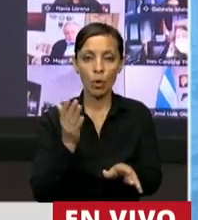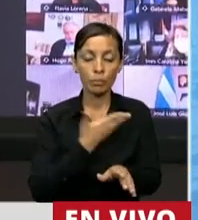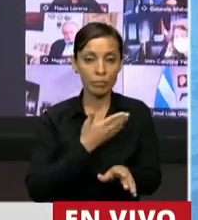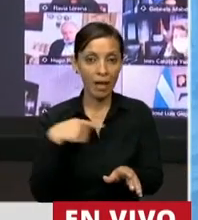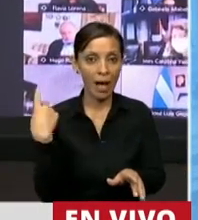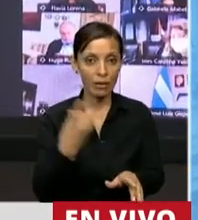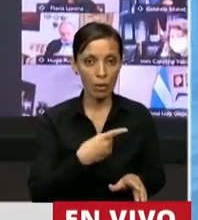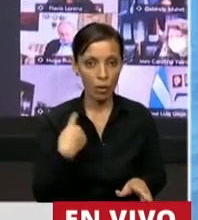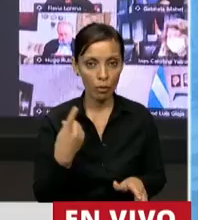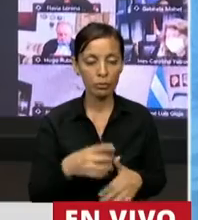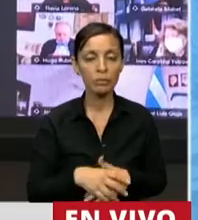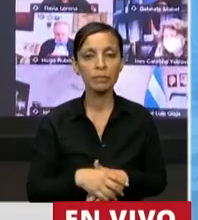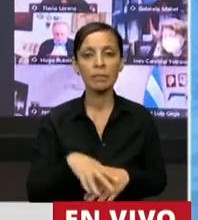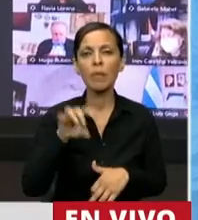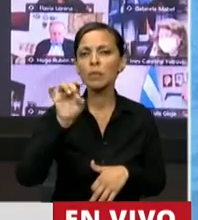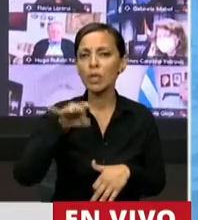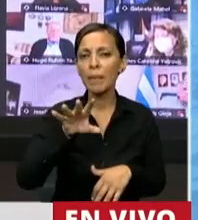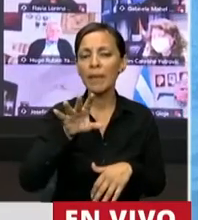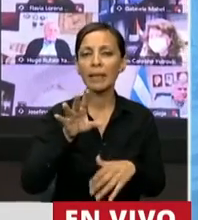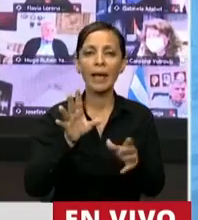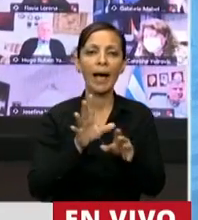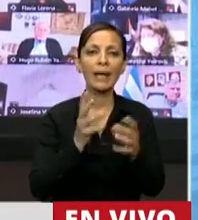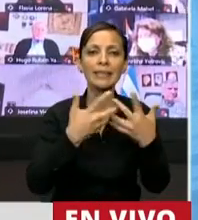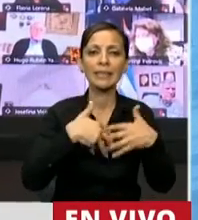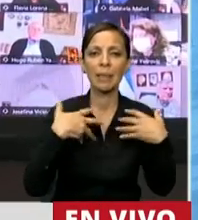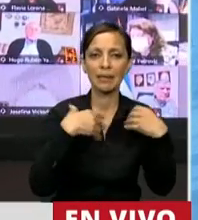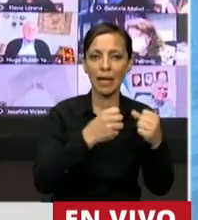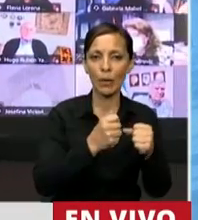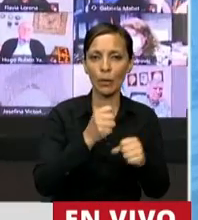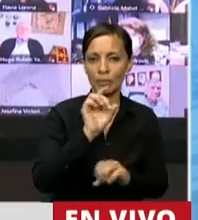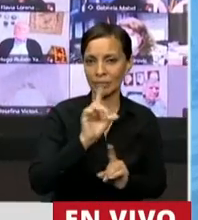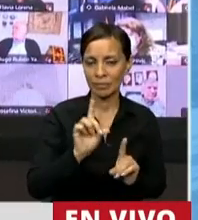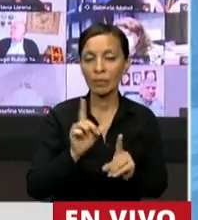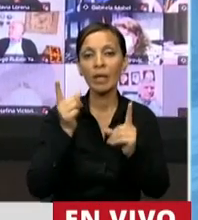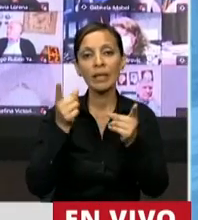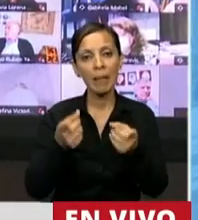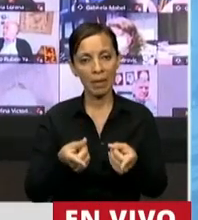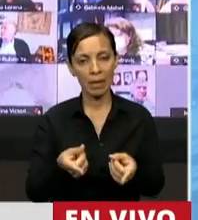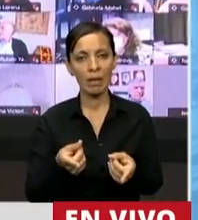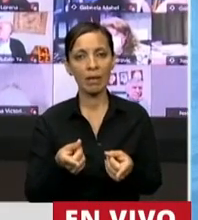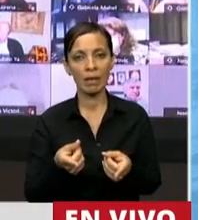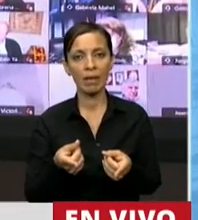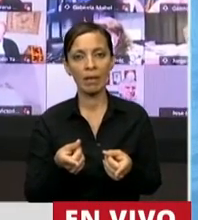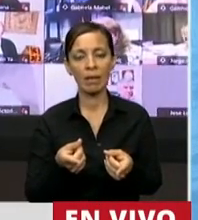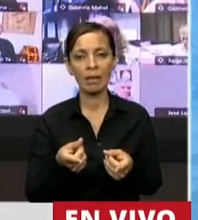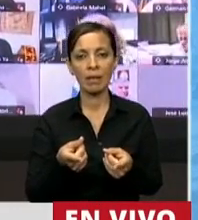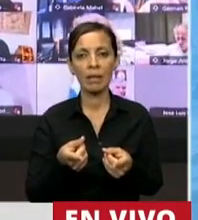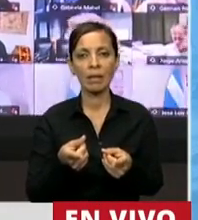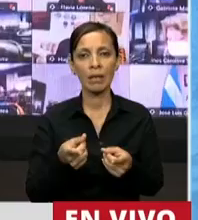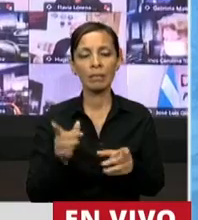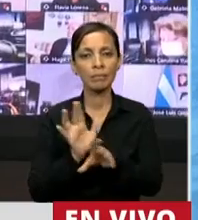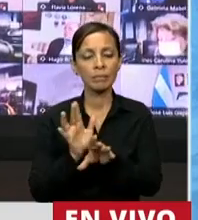no solo al sistema sanitario nacional, sino que también